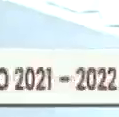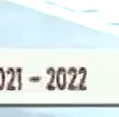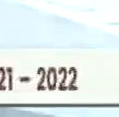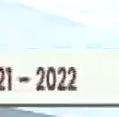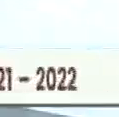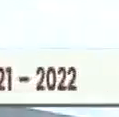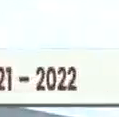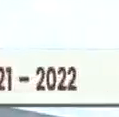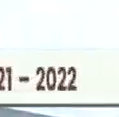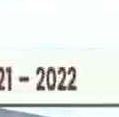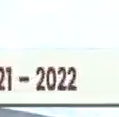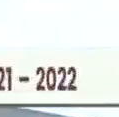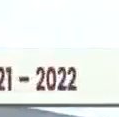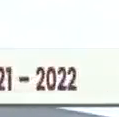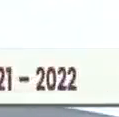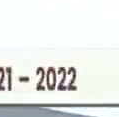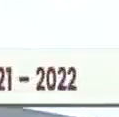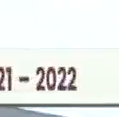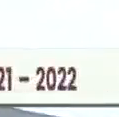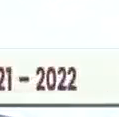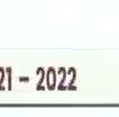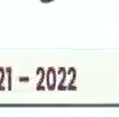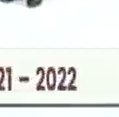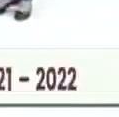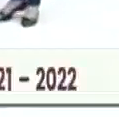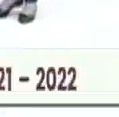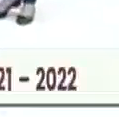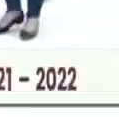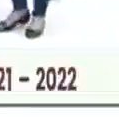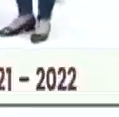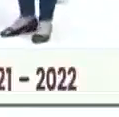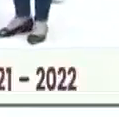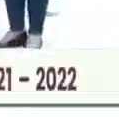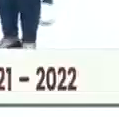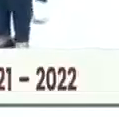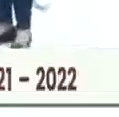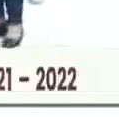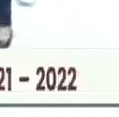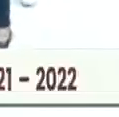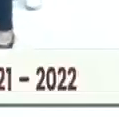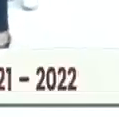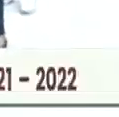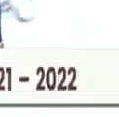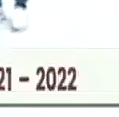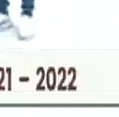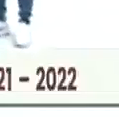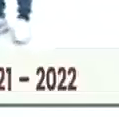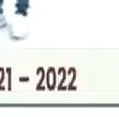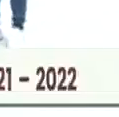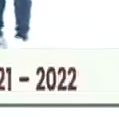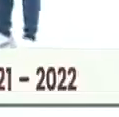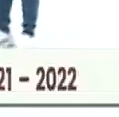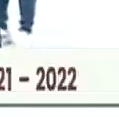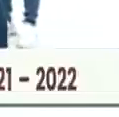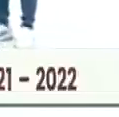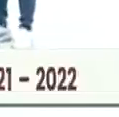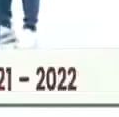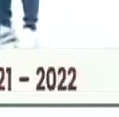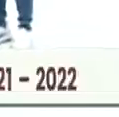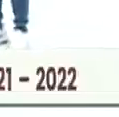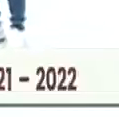Muy bien, bueno, aquí estamos. Regreso bioseguro. Hoy hemos comenzado en todos los niveles de